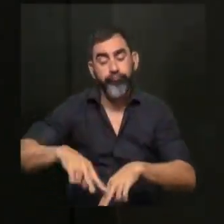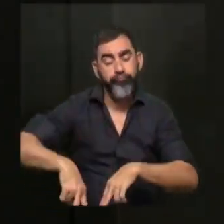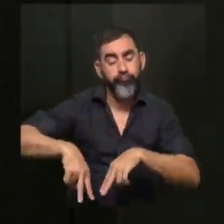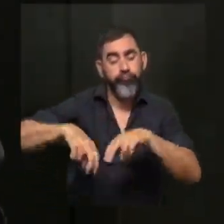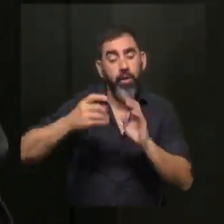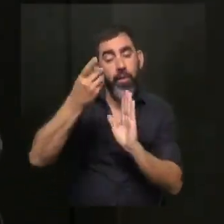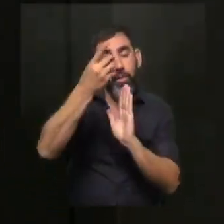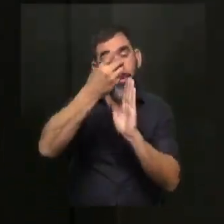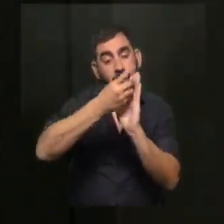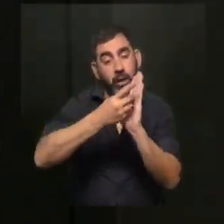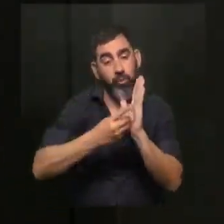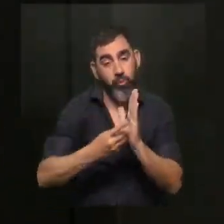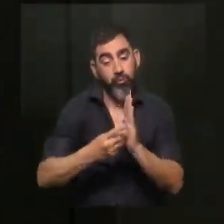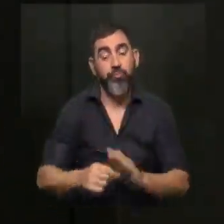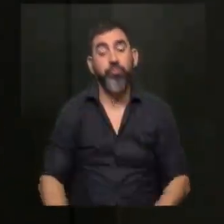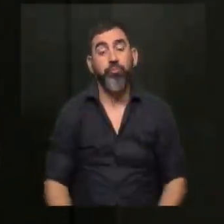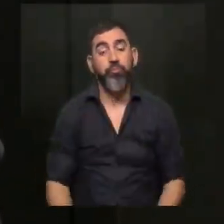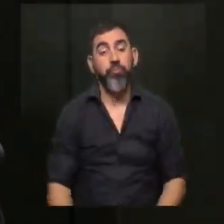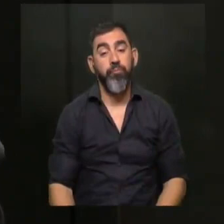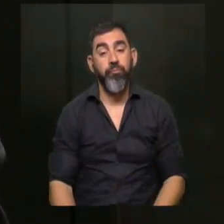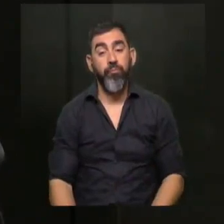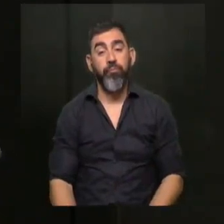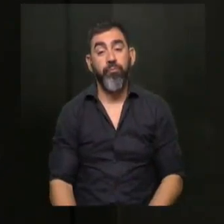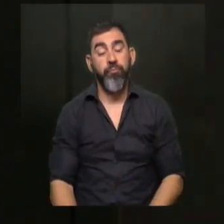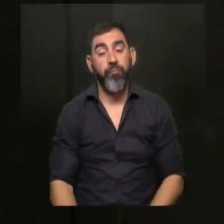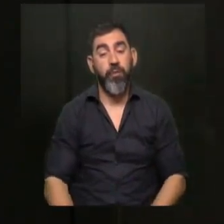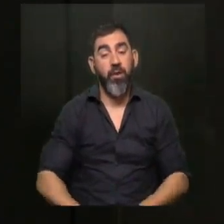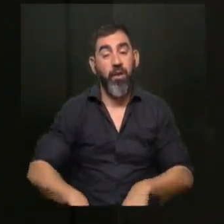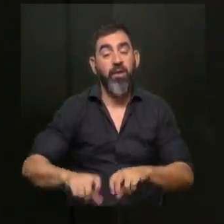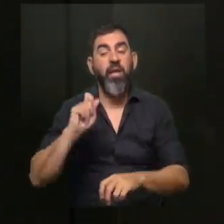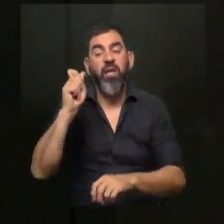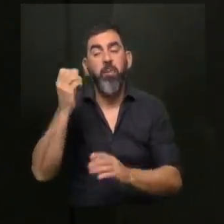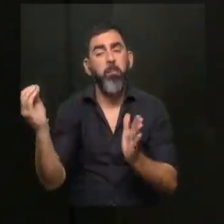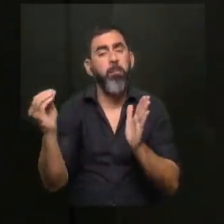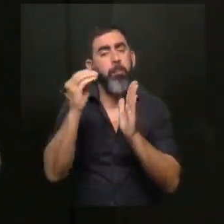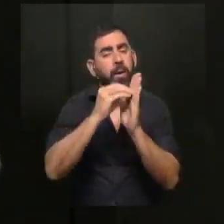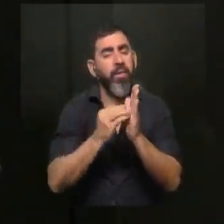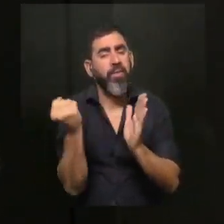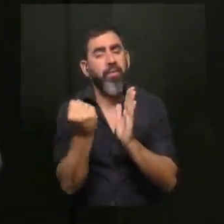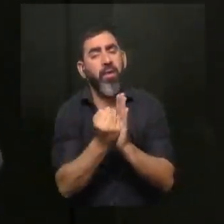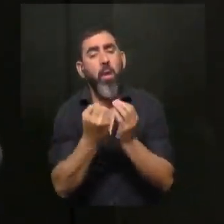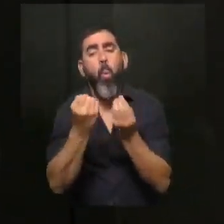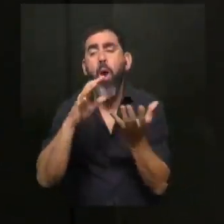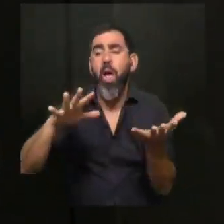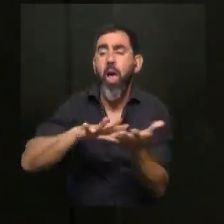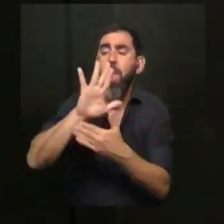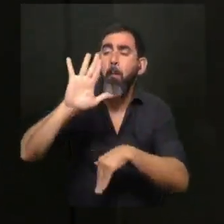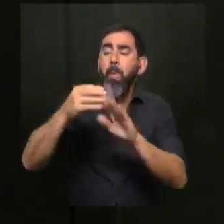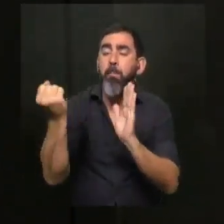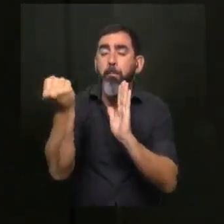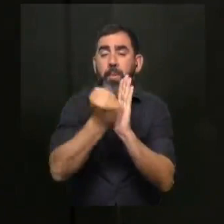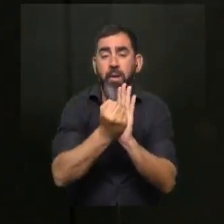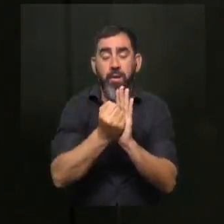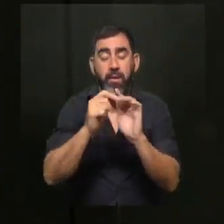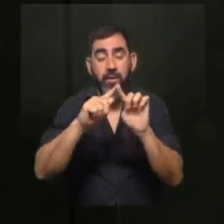estos datos, ¿no? Entonces lo que hicieron fue analizar quiénes son los que patentan y qué áreas son las que se patentan más. Entonces,